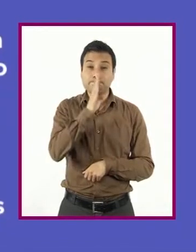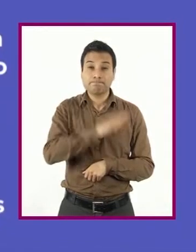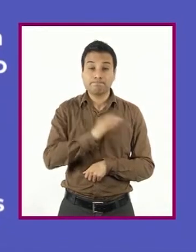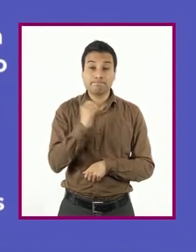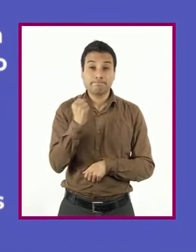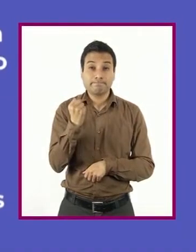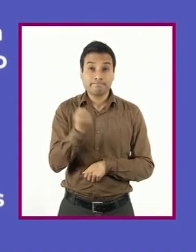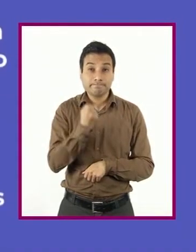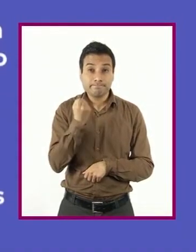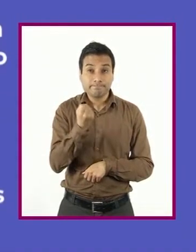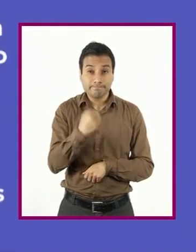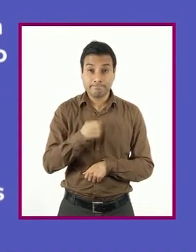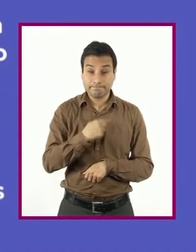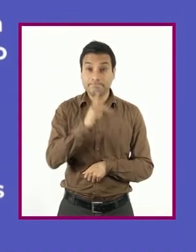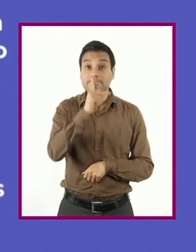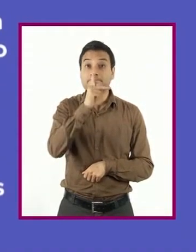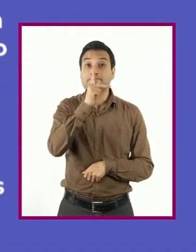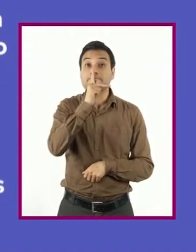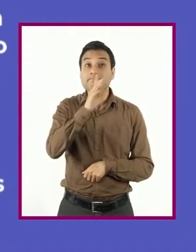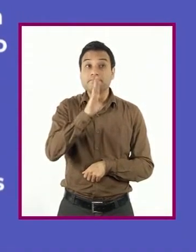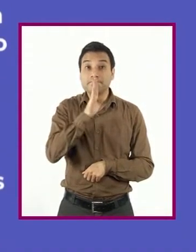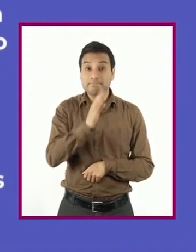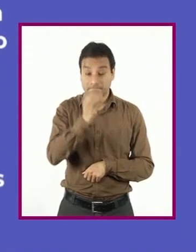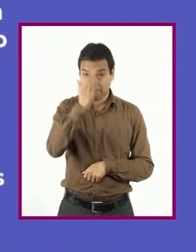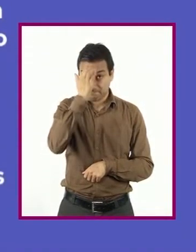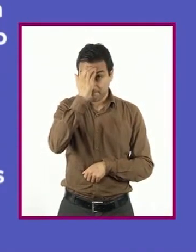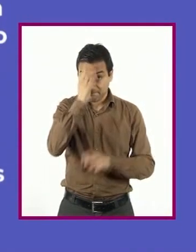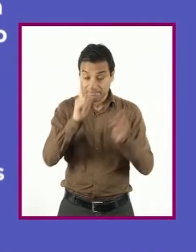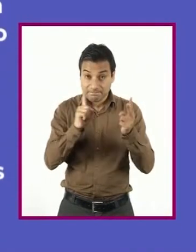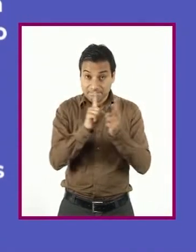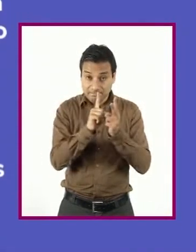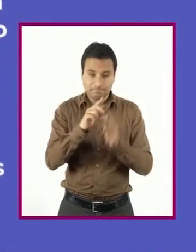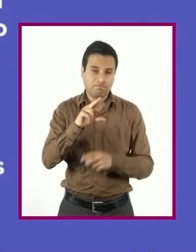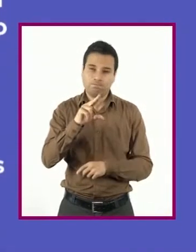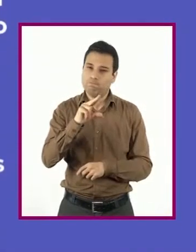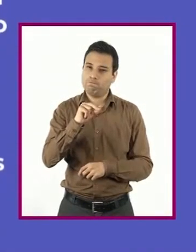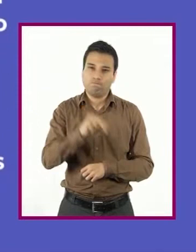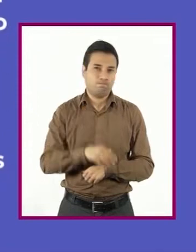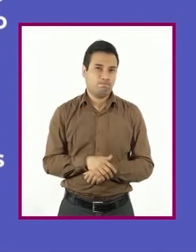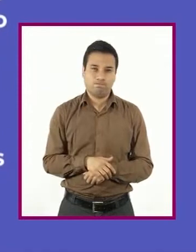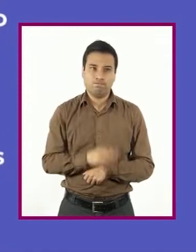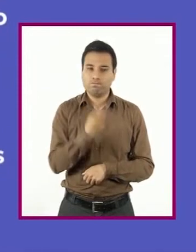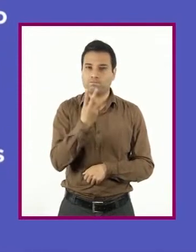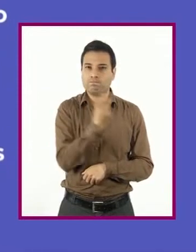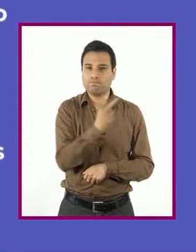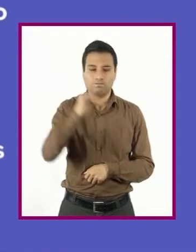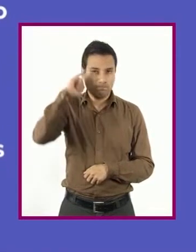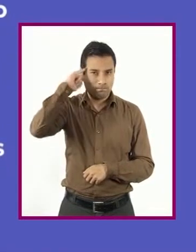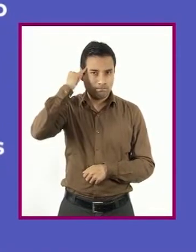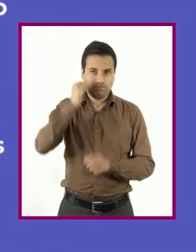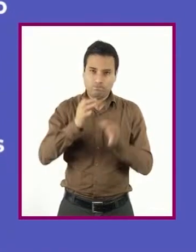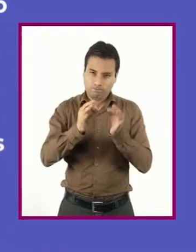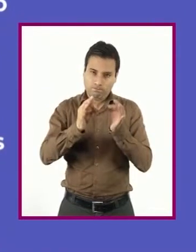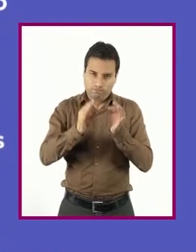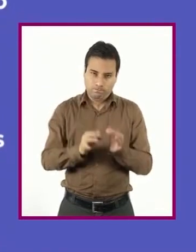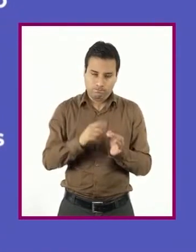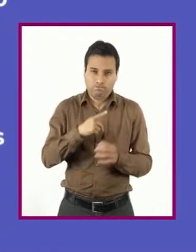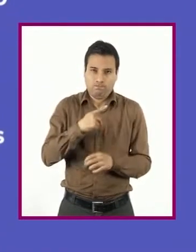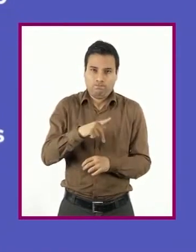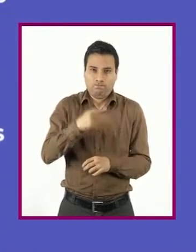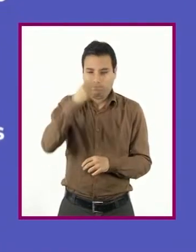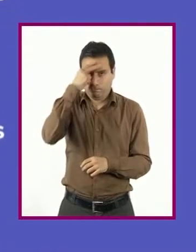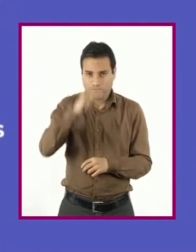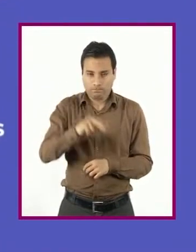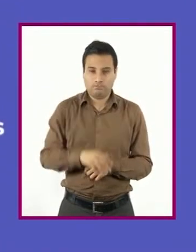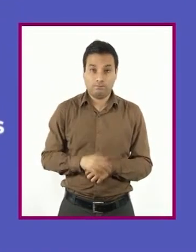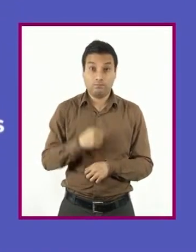no haber conocido a mis padres, Marcelino Juárez y Brígida García, indios de la raza primitiva del país, porque apenas tenía